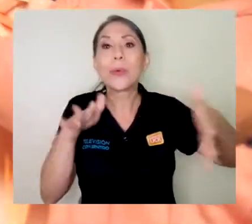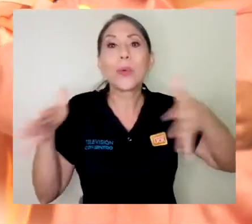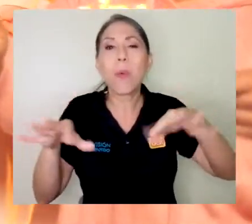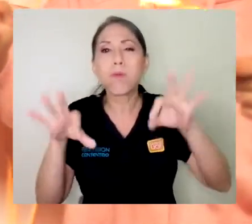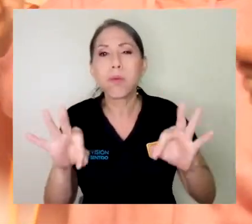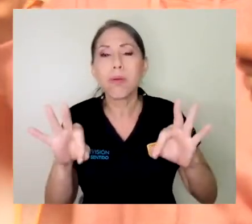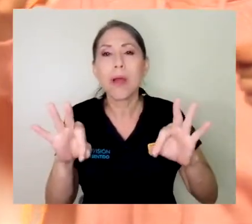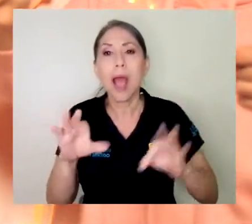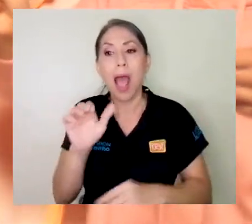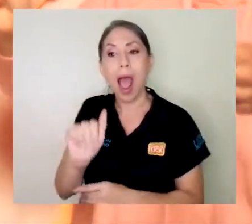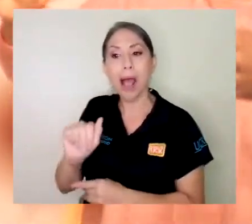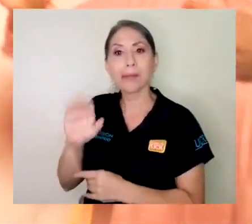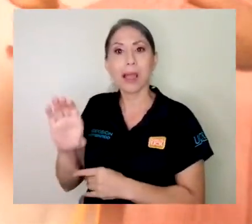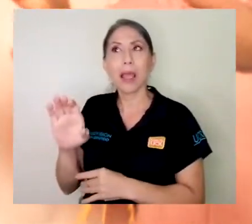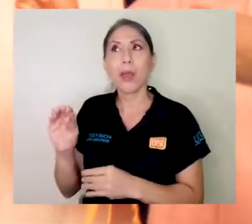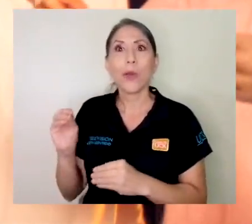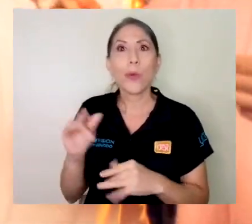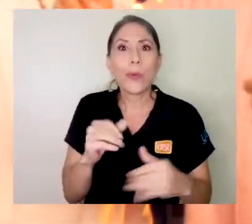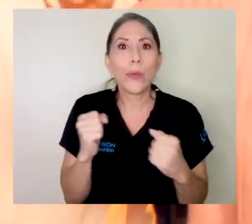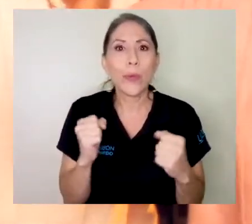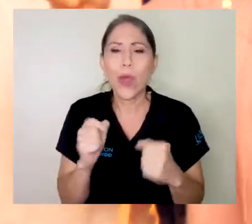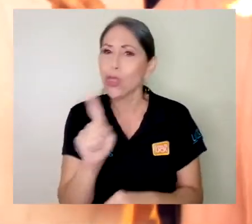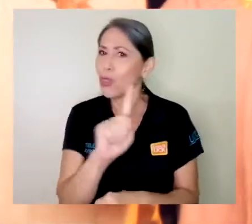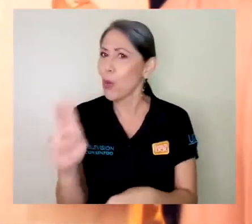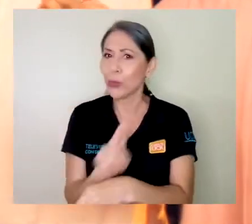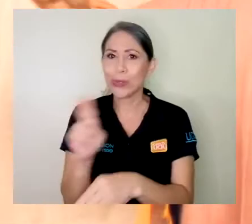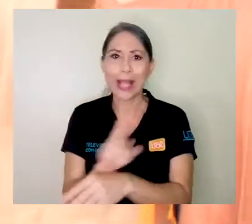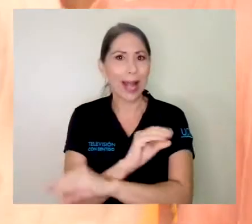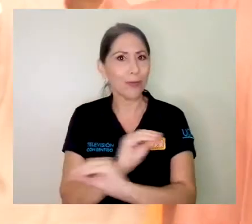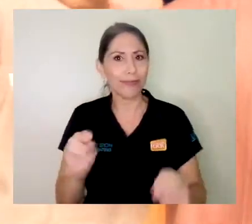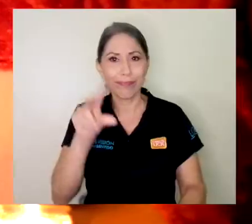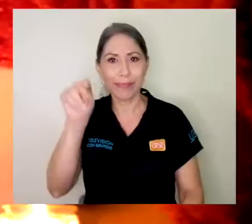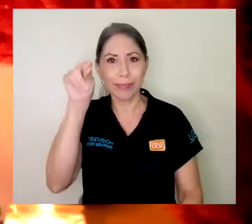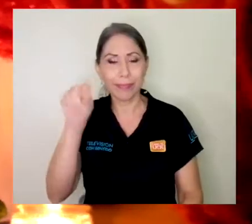usar el aire acondicionado por ninguna circunstancia.